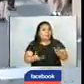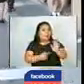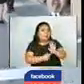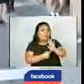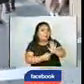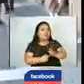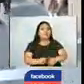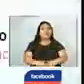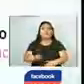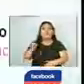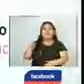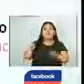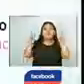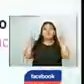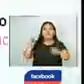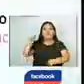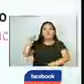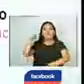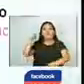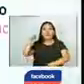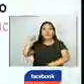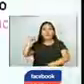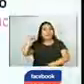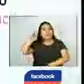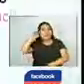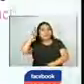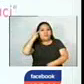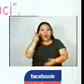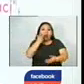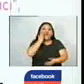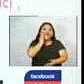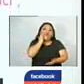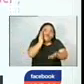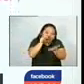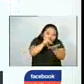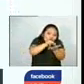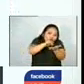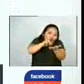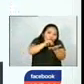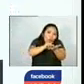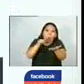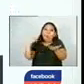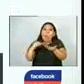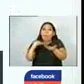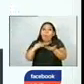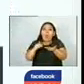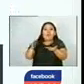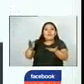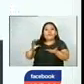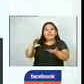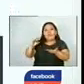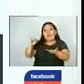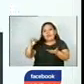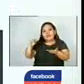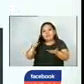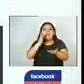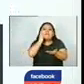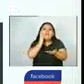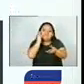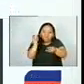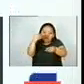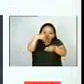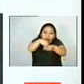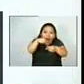dan a conocer. Como en el caso de Tusi, una droga en forma de polvo rosado o conocido como cocaína rosada, el cual está